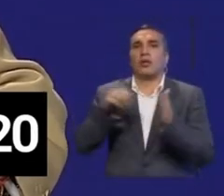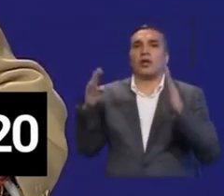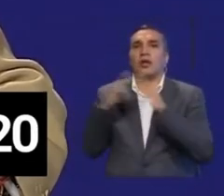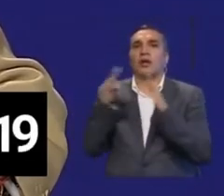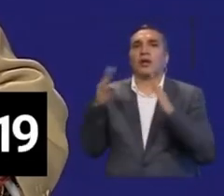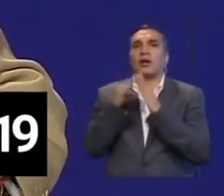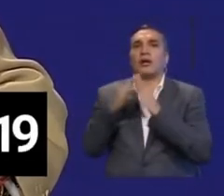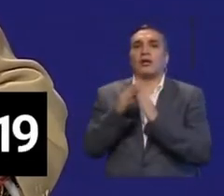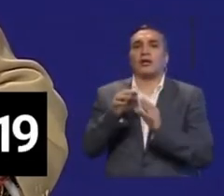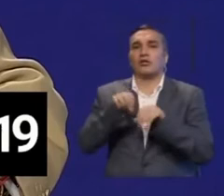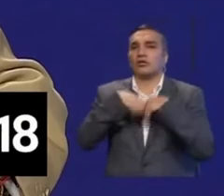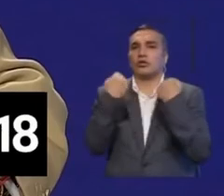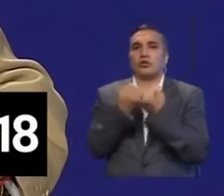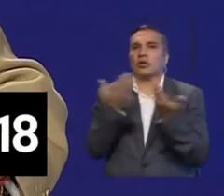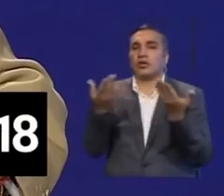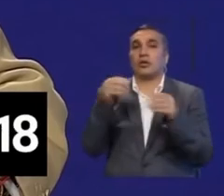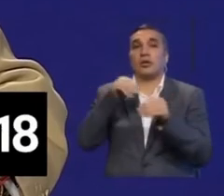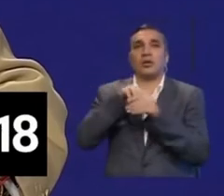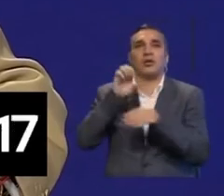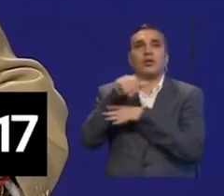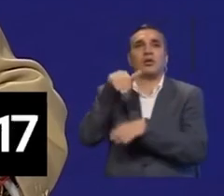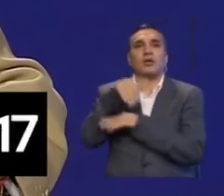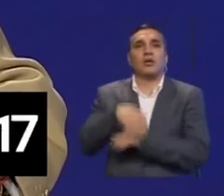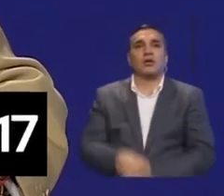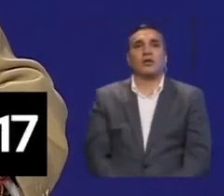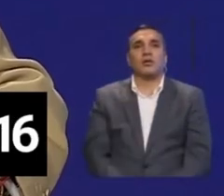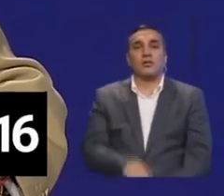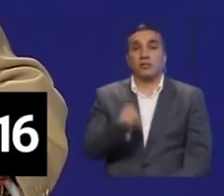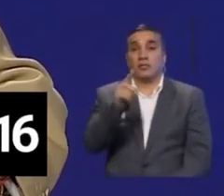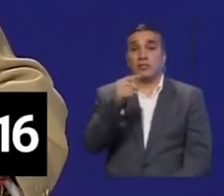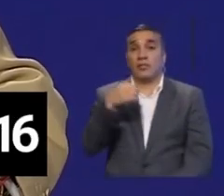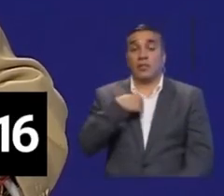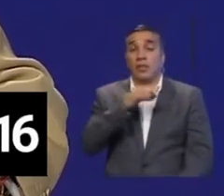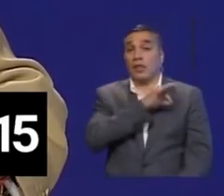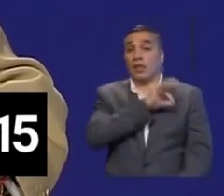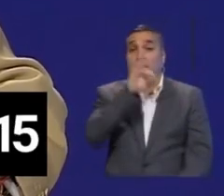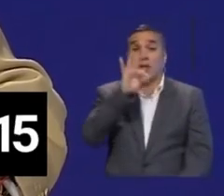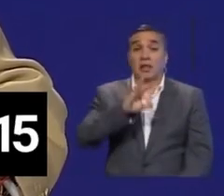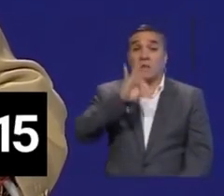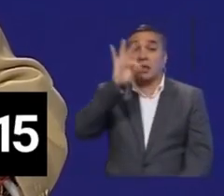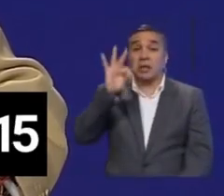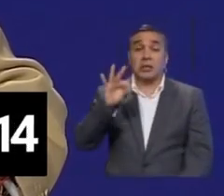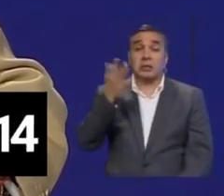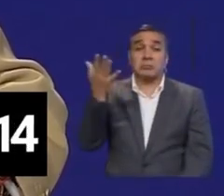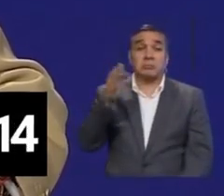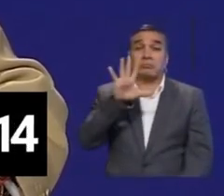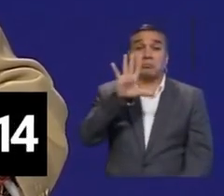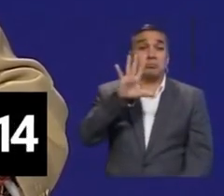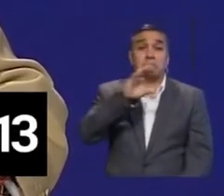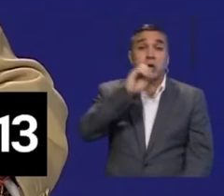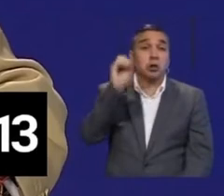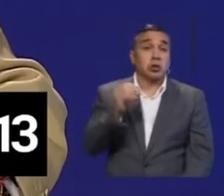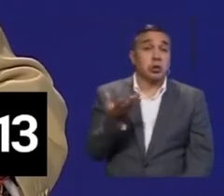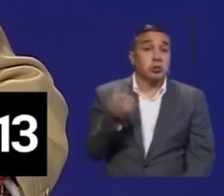viviendas sociales en este país, con un interés que se pueden pagar al